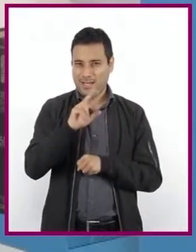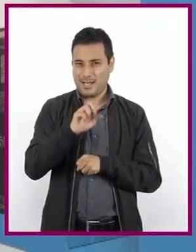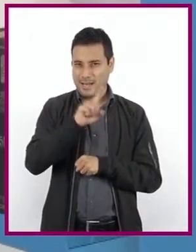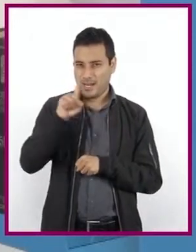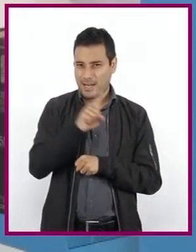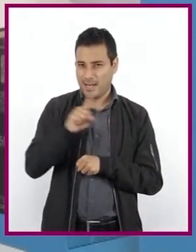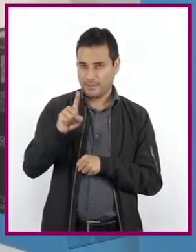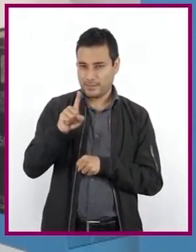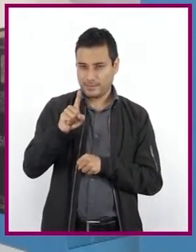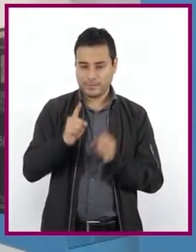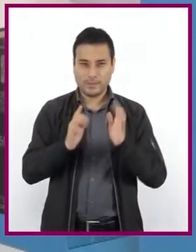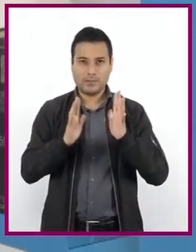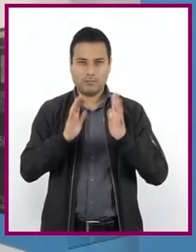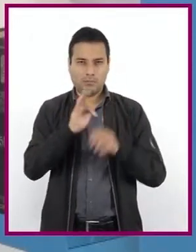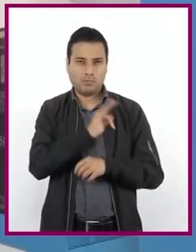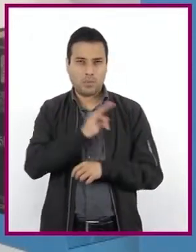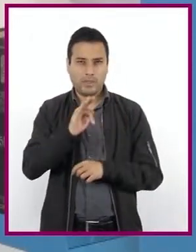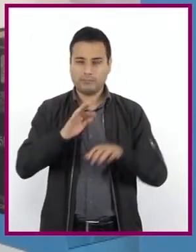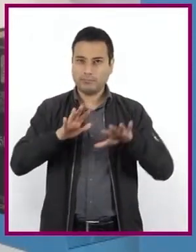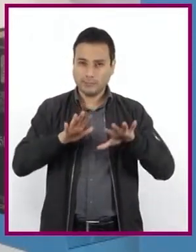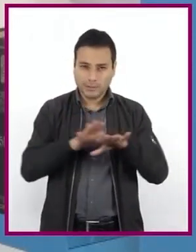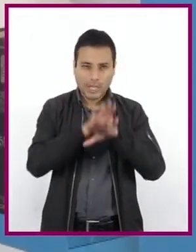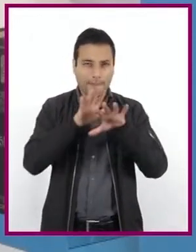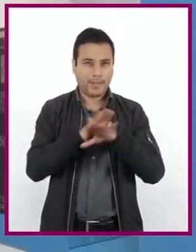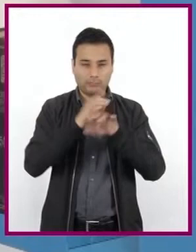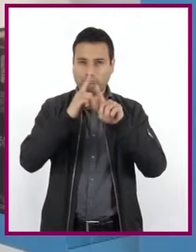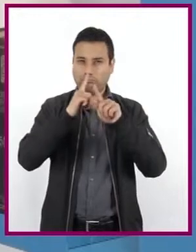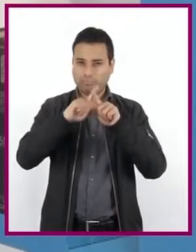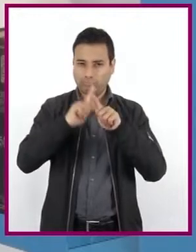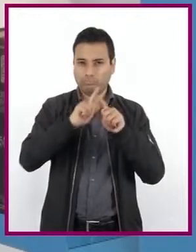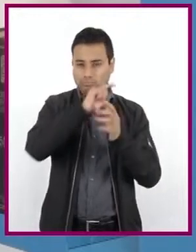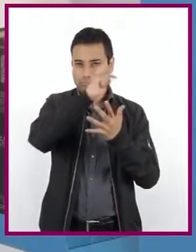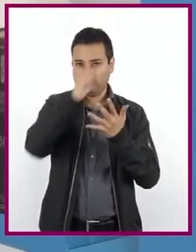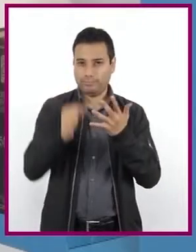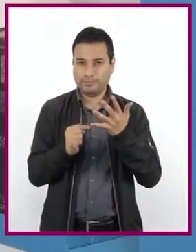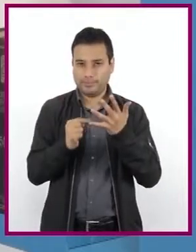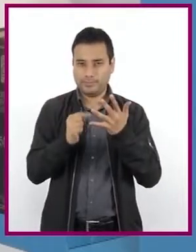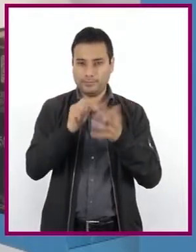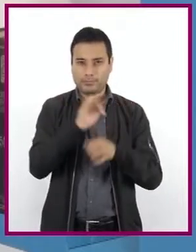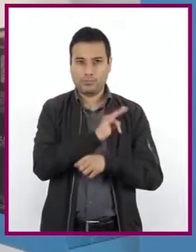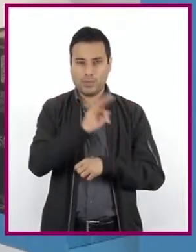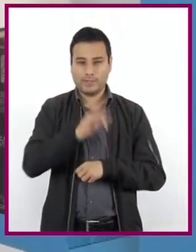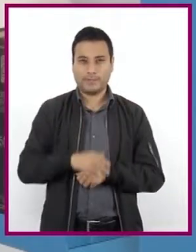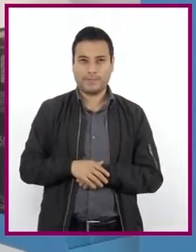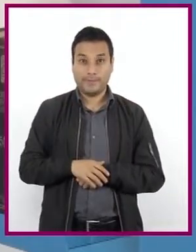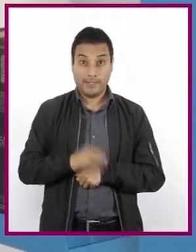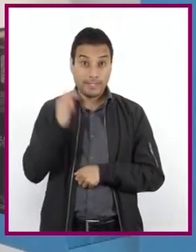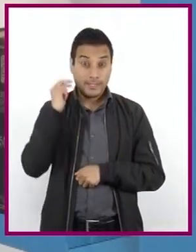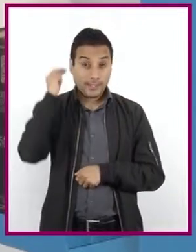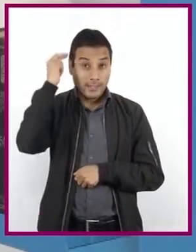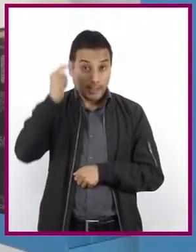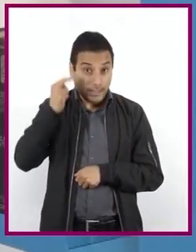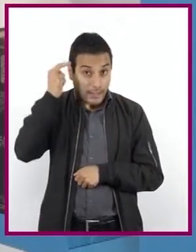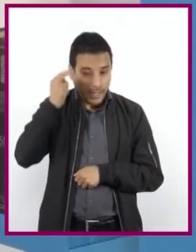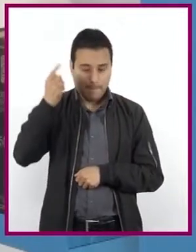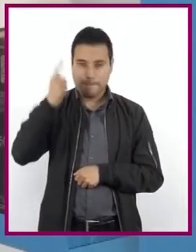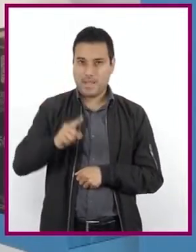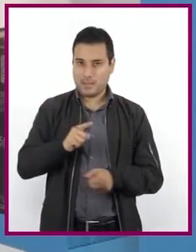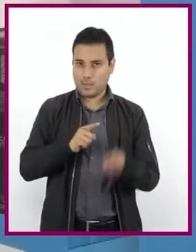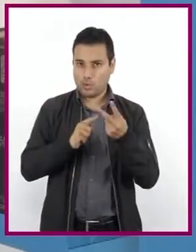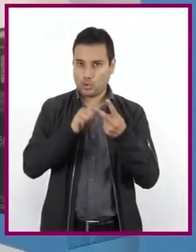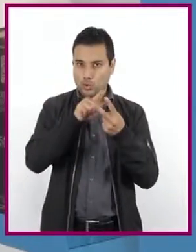reformar todo lo que fuese necesario y cumplir con las dos instrucciones principales de la